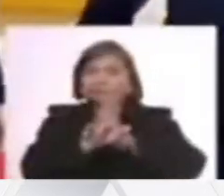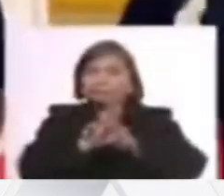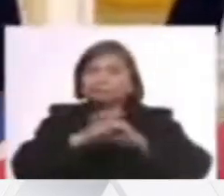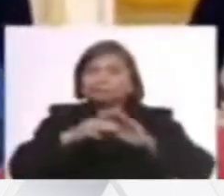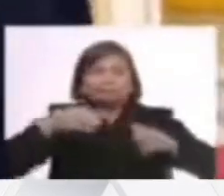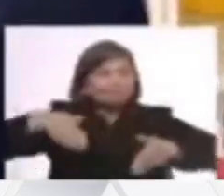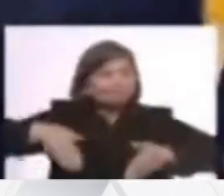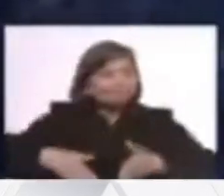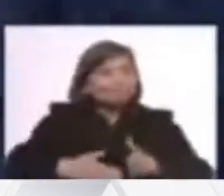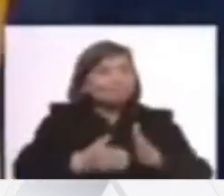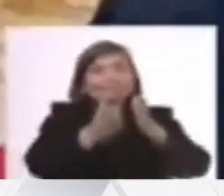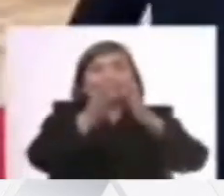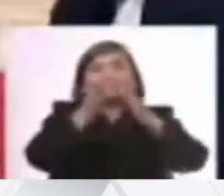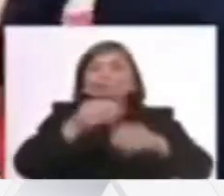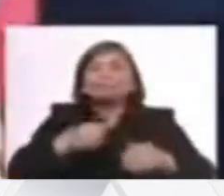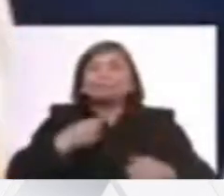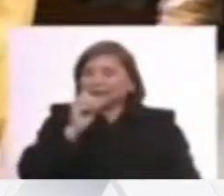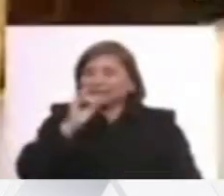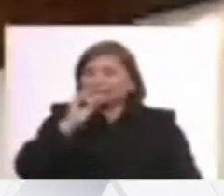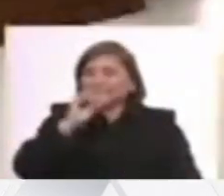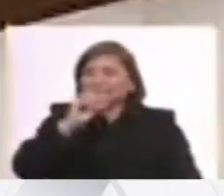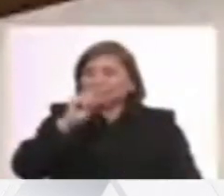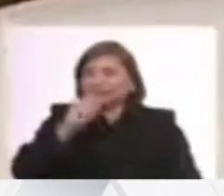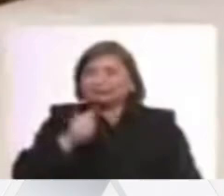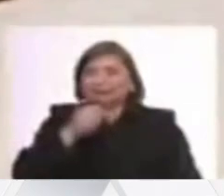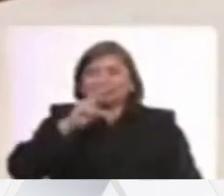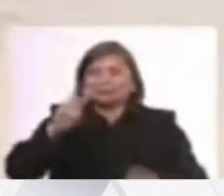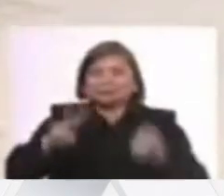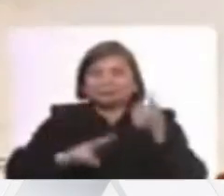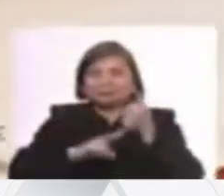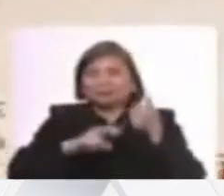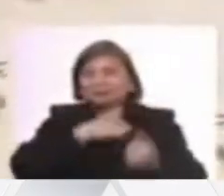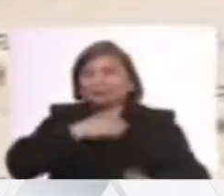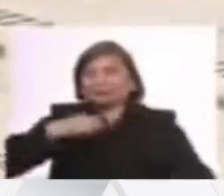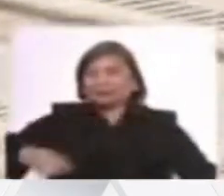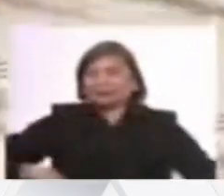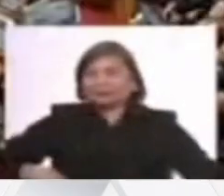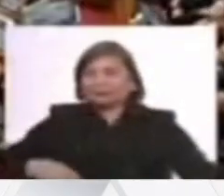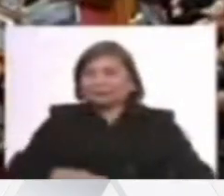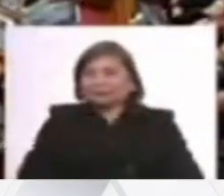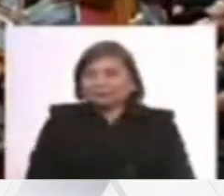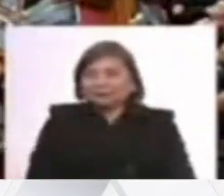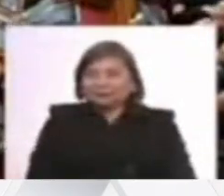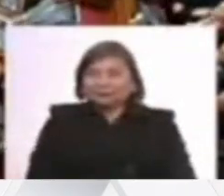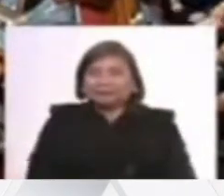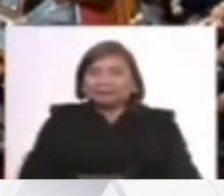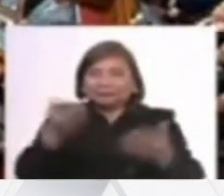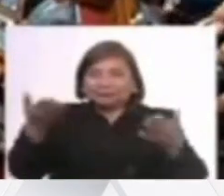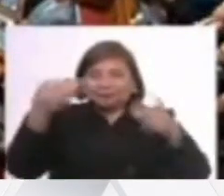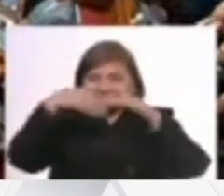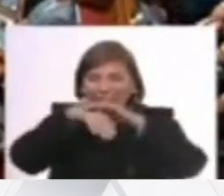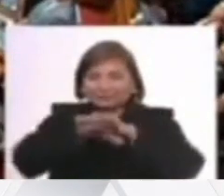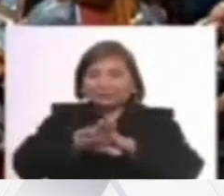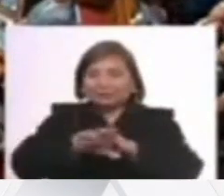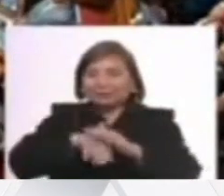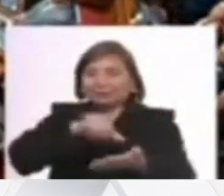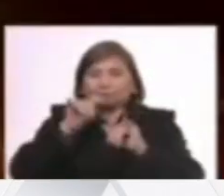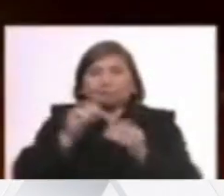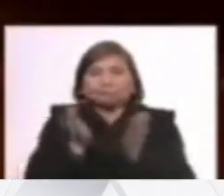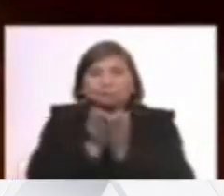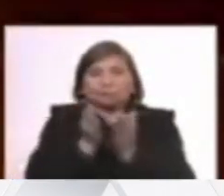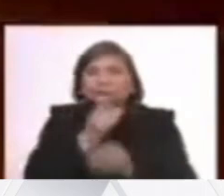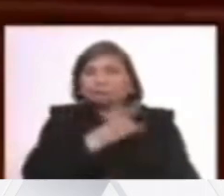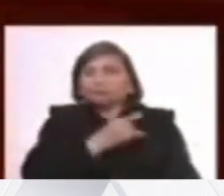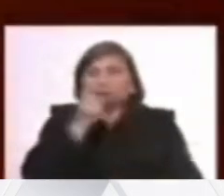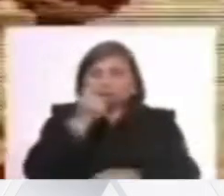Por tanto, fue Dina Boluarte la vicepresidente quien juramentó y recibió la banda presidencial, convirtiéndose en la